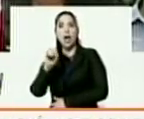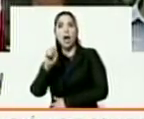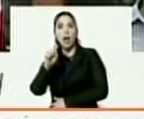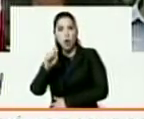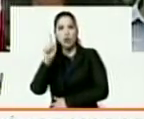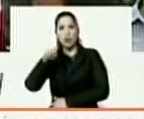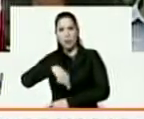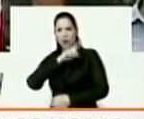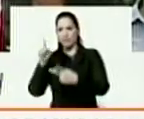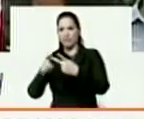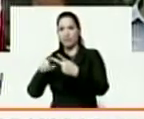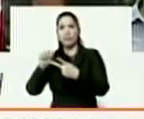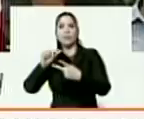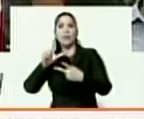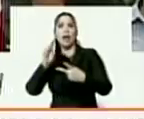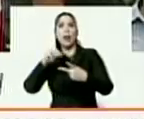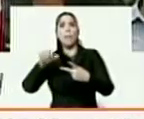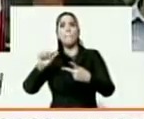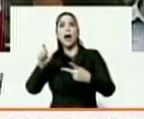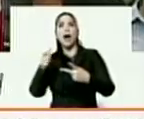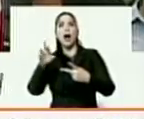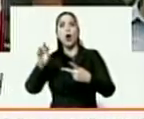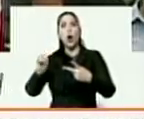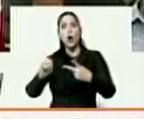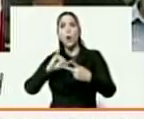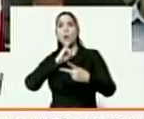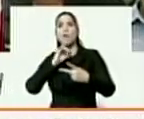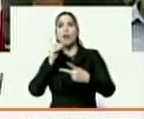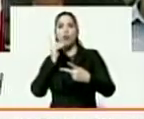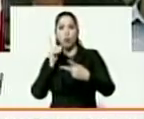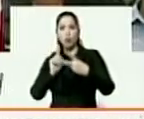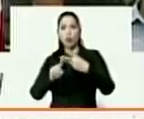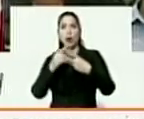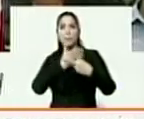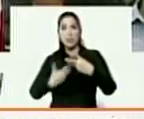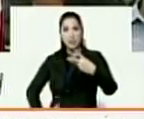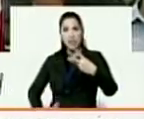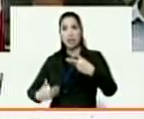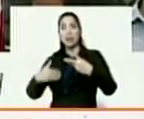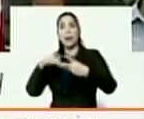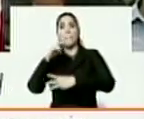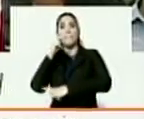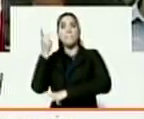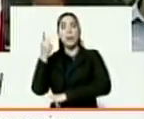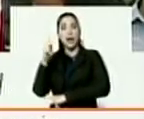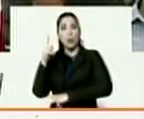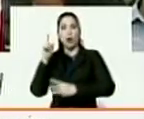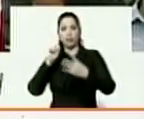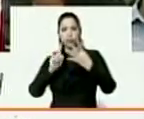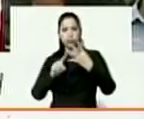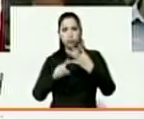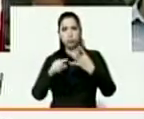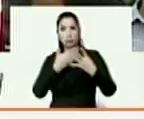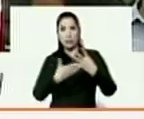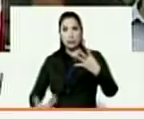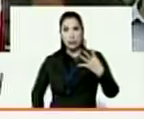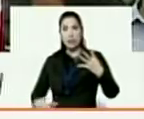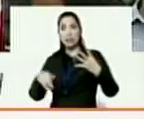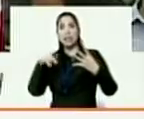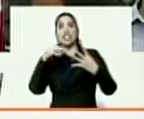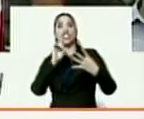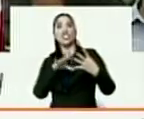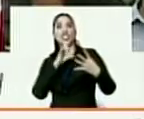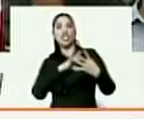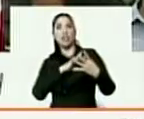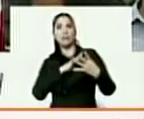estaba el señor duque el presidente de paraguay el señor piñera presidente d de chile